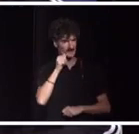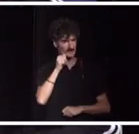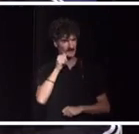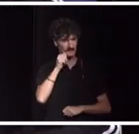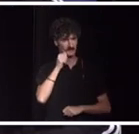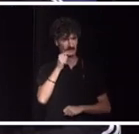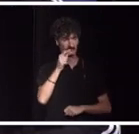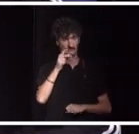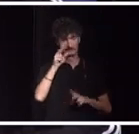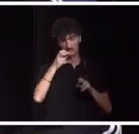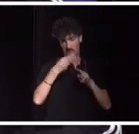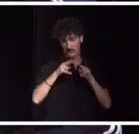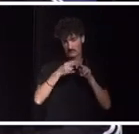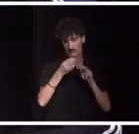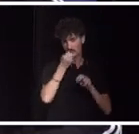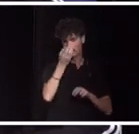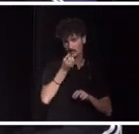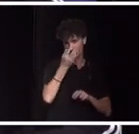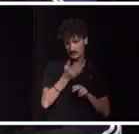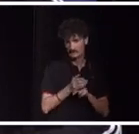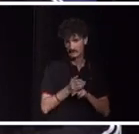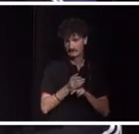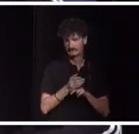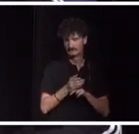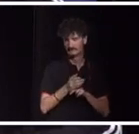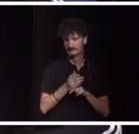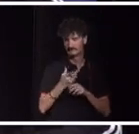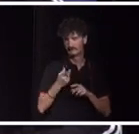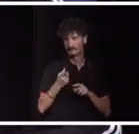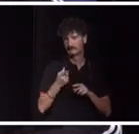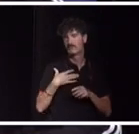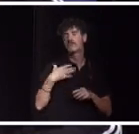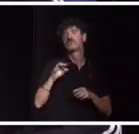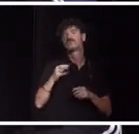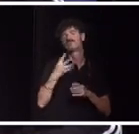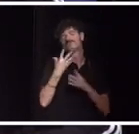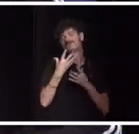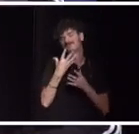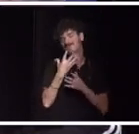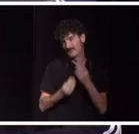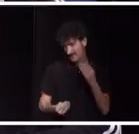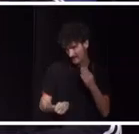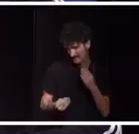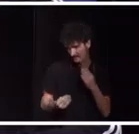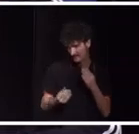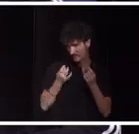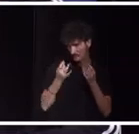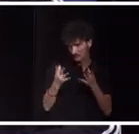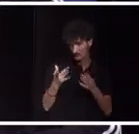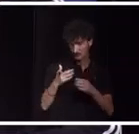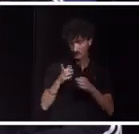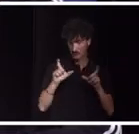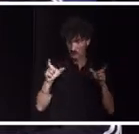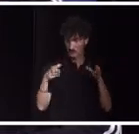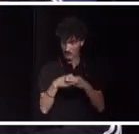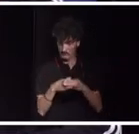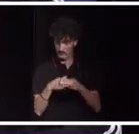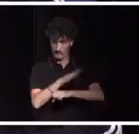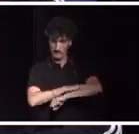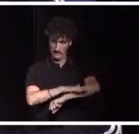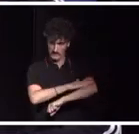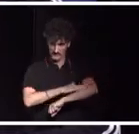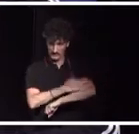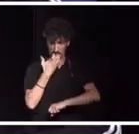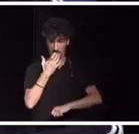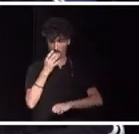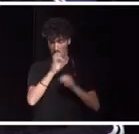Partido Socialista sin Podemos, puede decepcionar muy pronto. Y creo que un consejo de ministros y de ministras, sin nadie de Podemos que